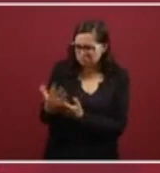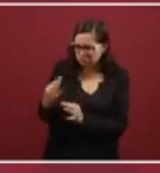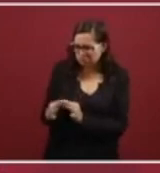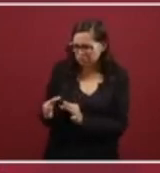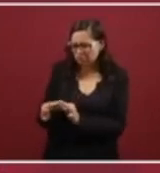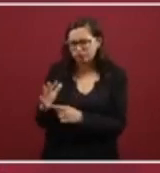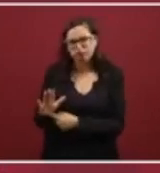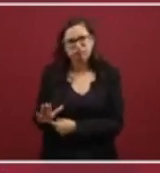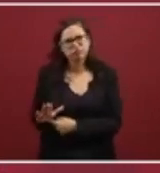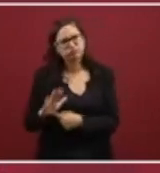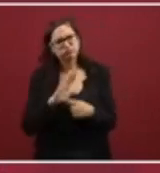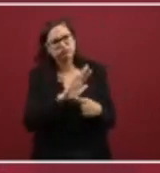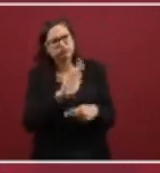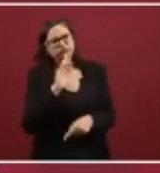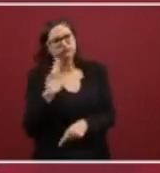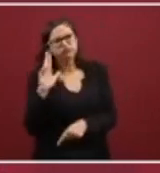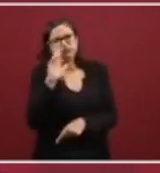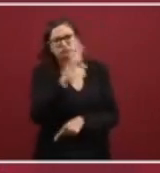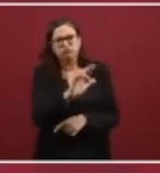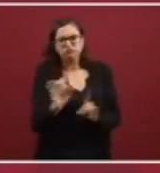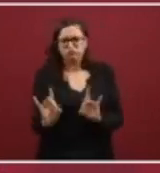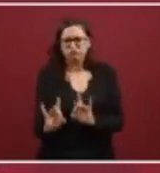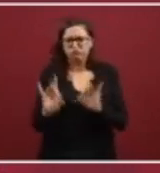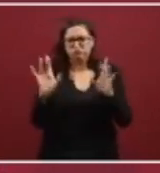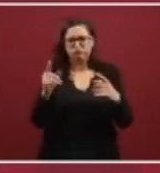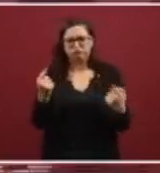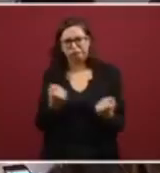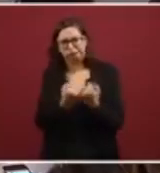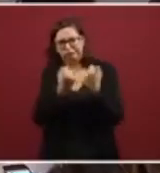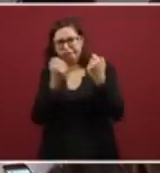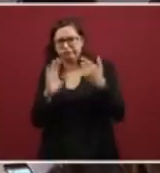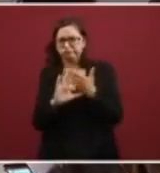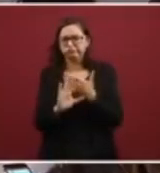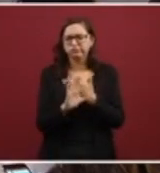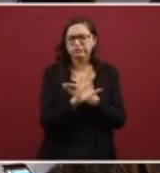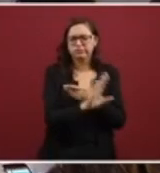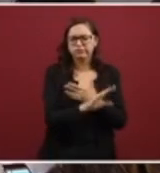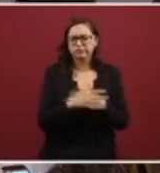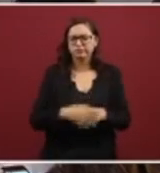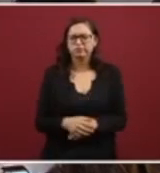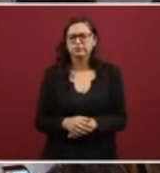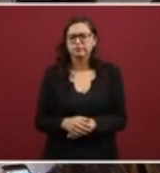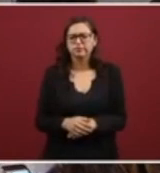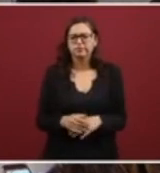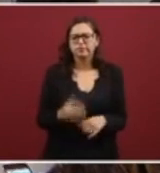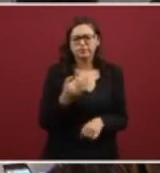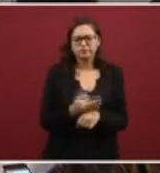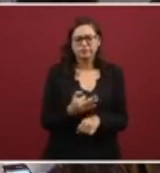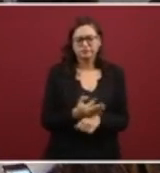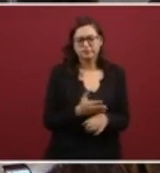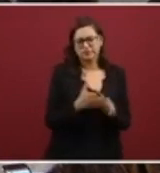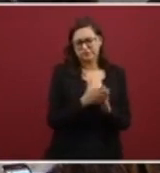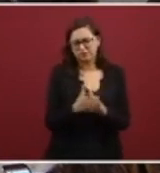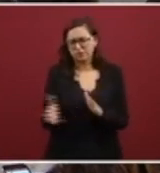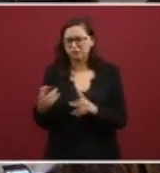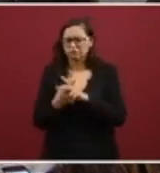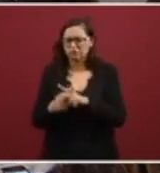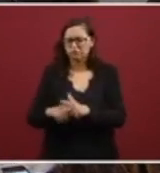que tengamos una situación donde no estemos en conflicto con los Estados Unidos. Entonces, estamos en la fase de